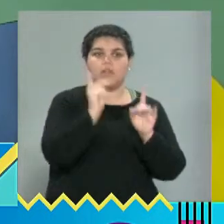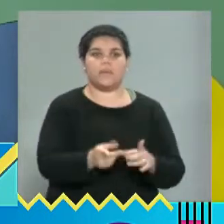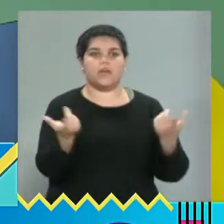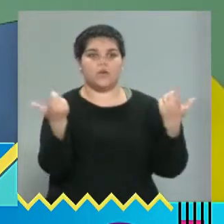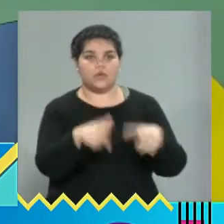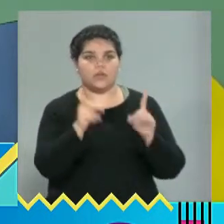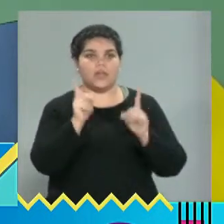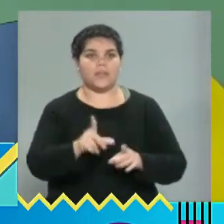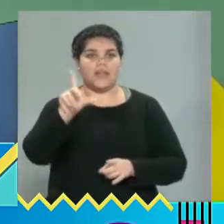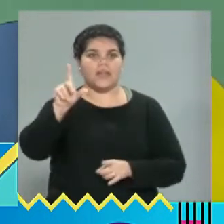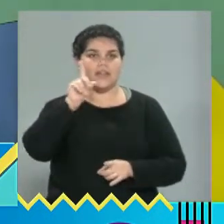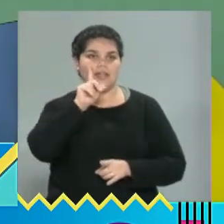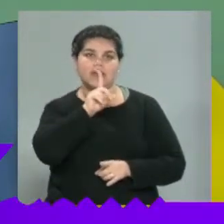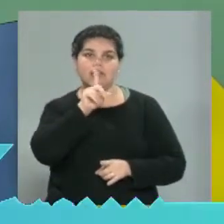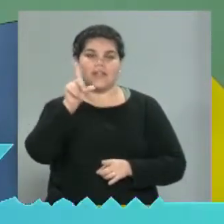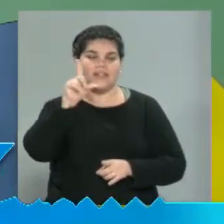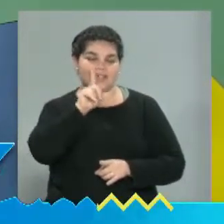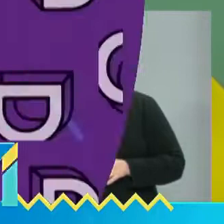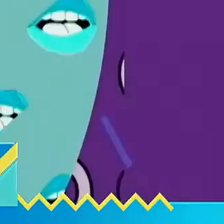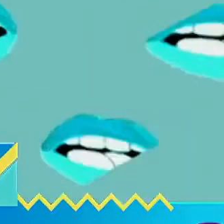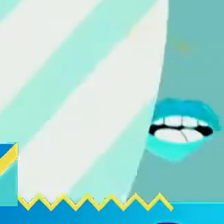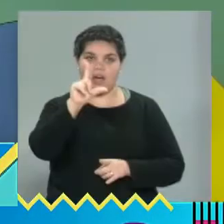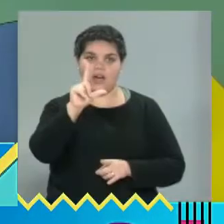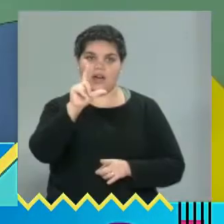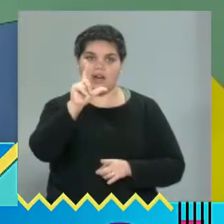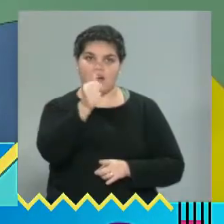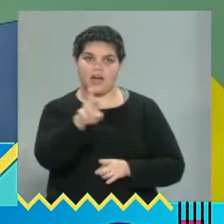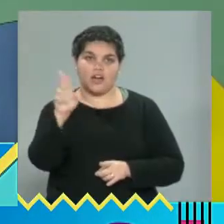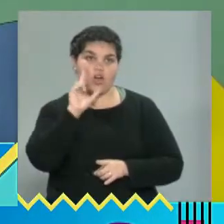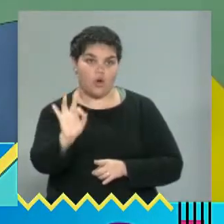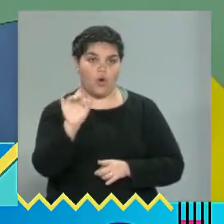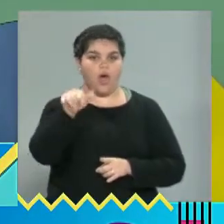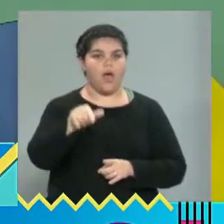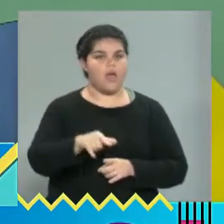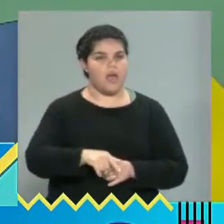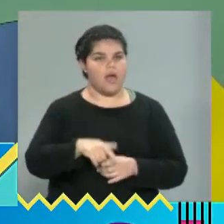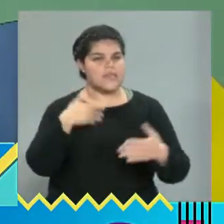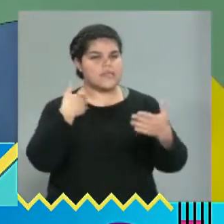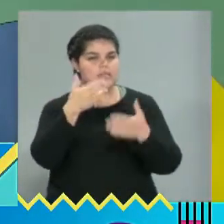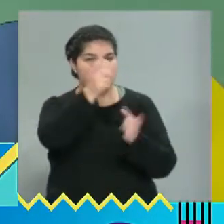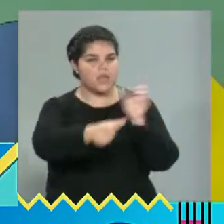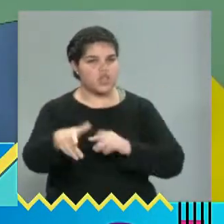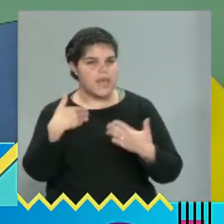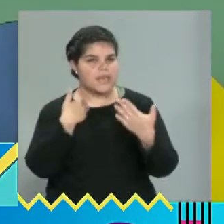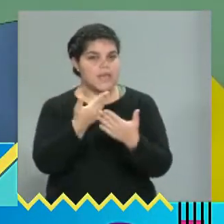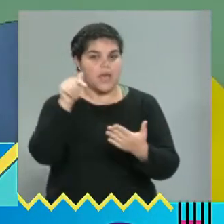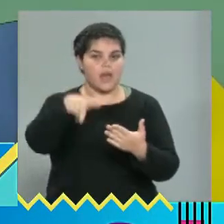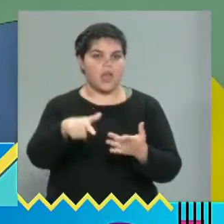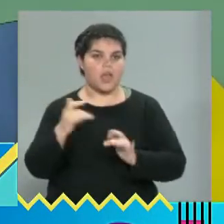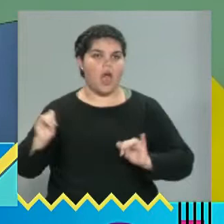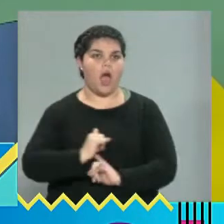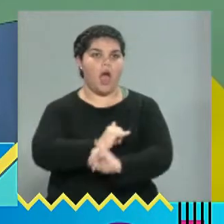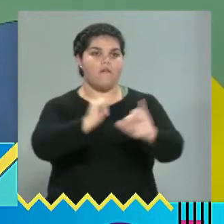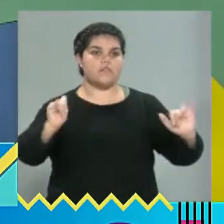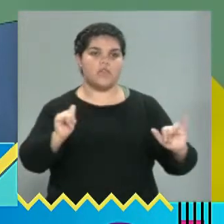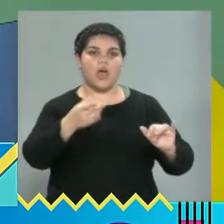salió Lelita Carrió, que tiene una supuesta llegada más cercana a la gente, a decir que el dólar iba a bajar y tratar de